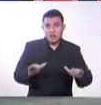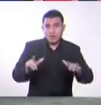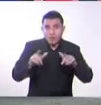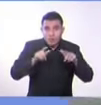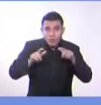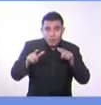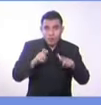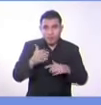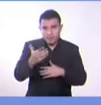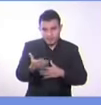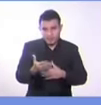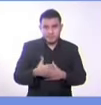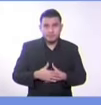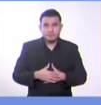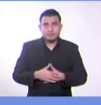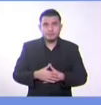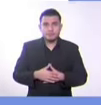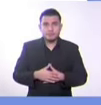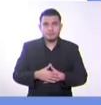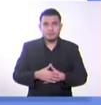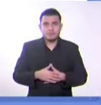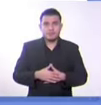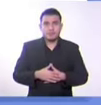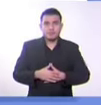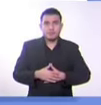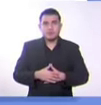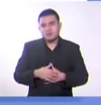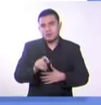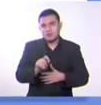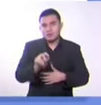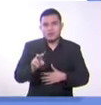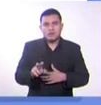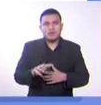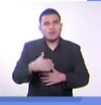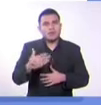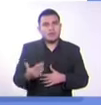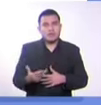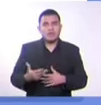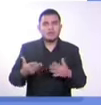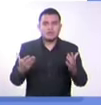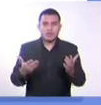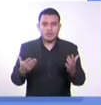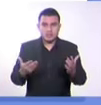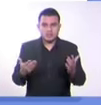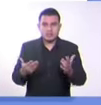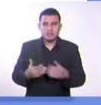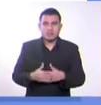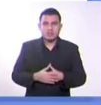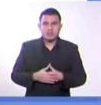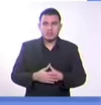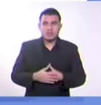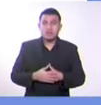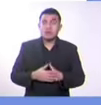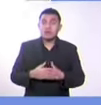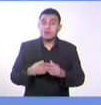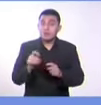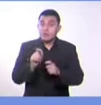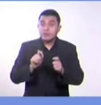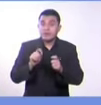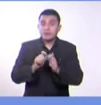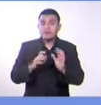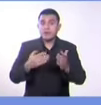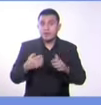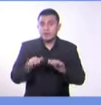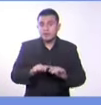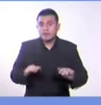amiguitas. Entonces son franjas, son programas que están hechos, acondicionados para que los puedan ver y para